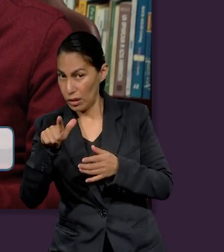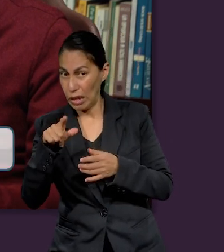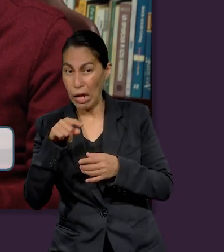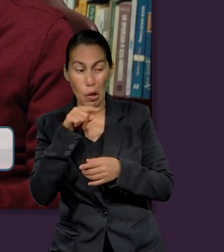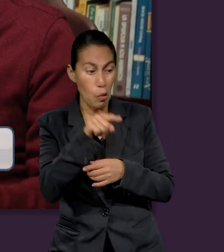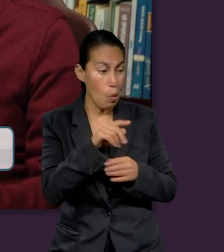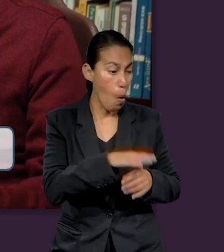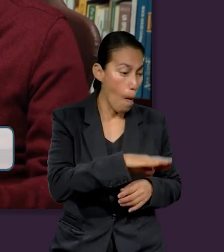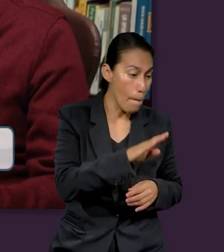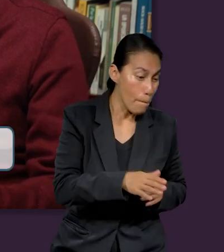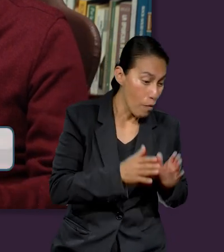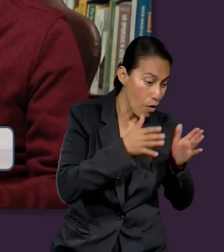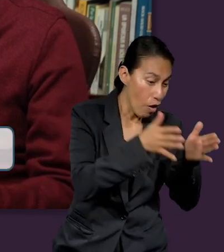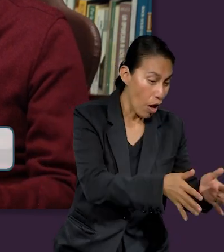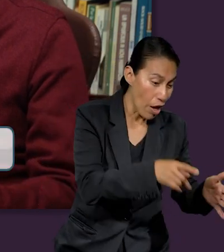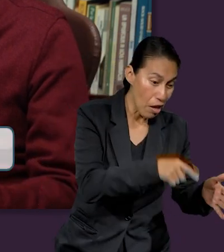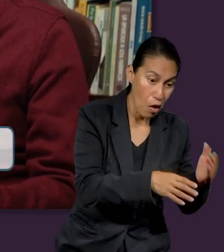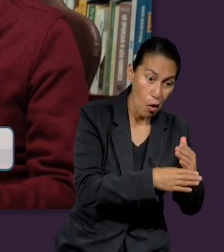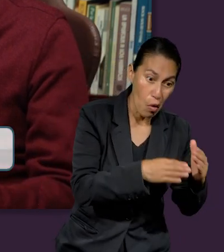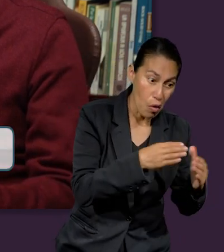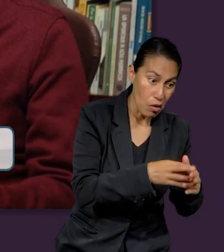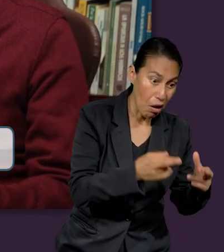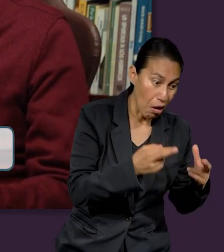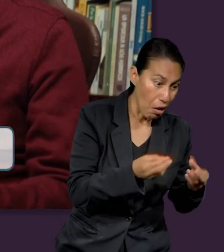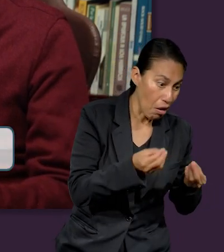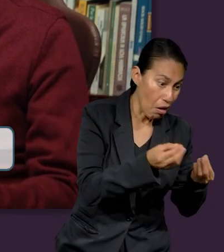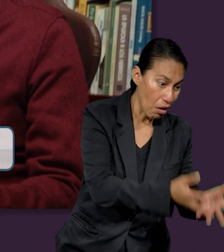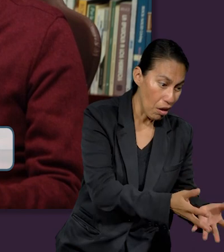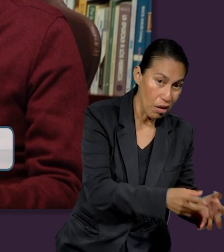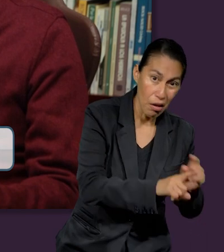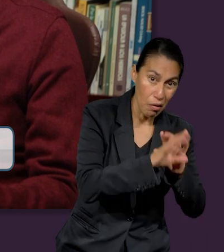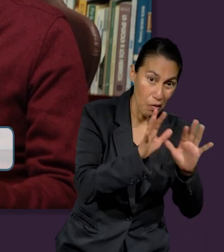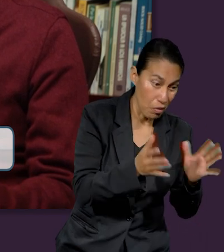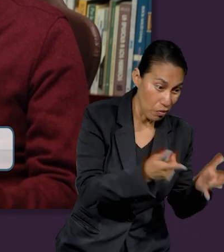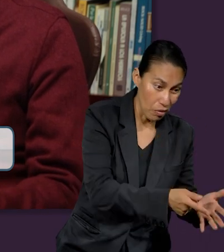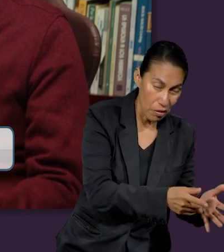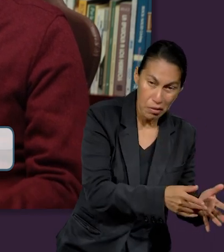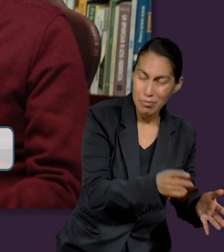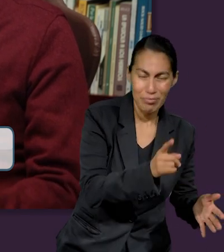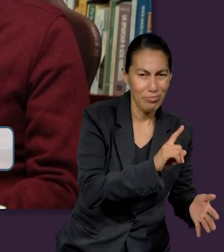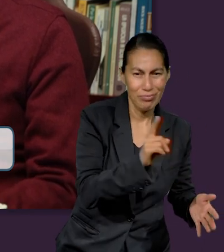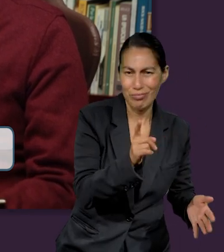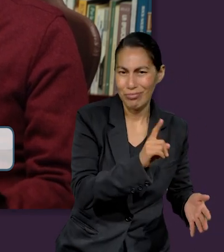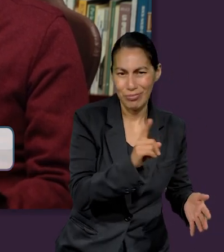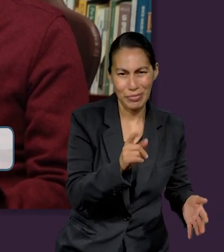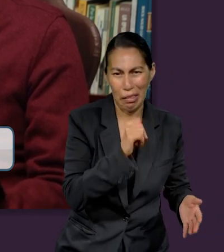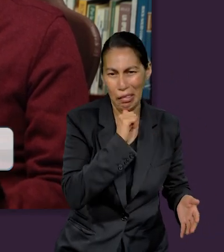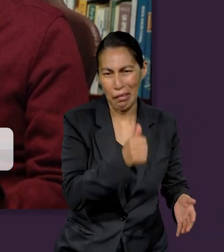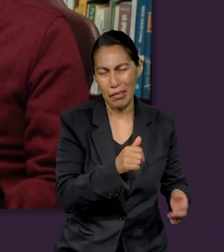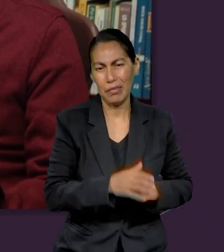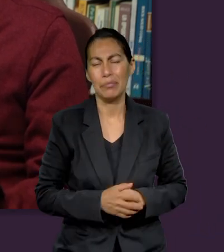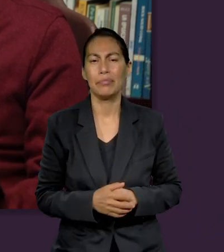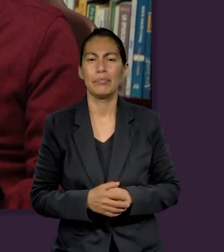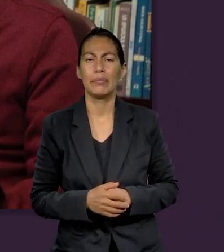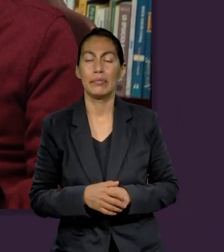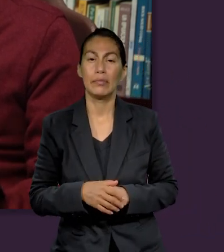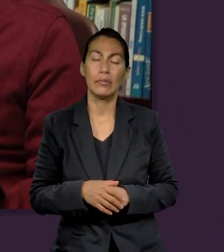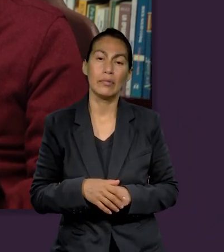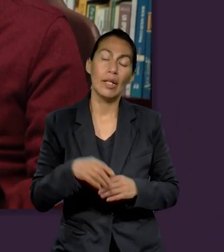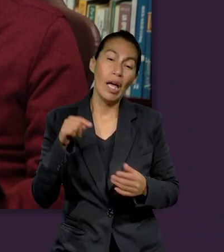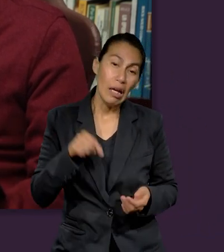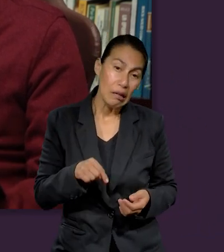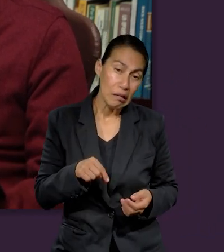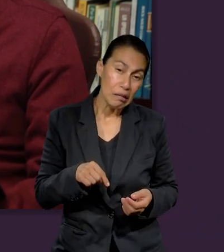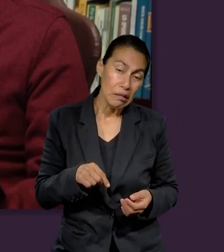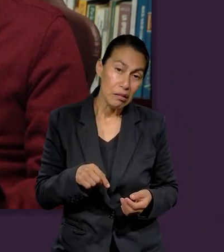cuando muera no llevará nada ni descenderá tras en su gloria en otras palabras al final